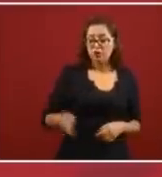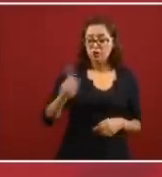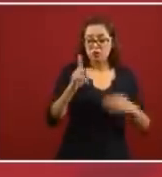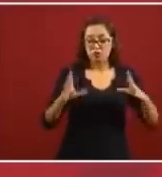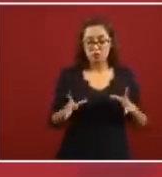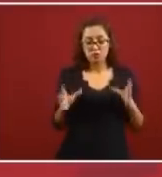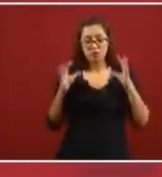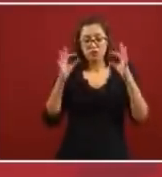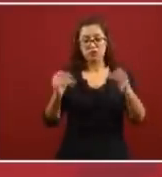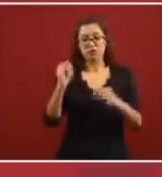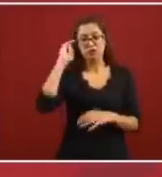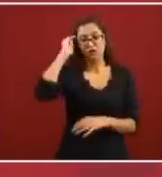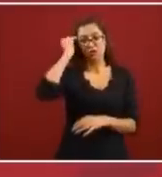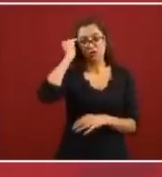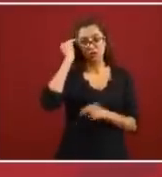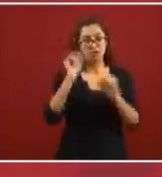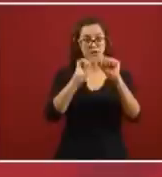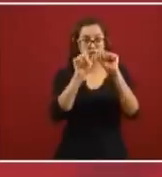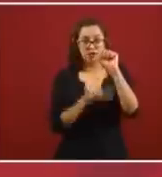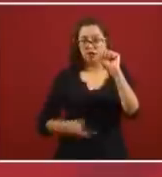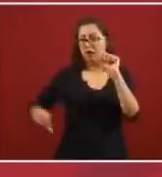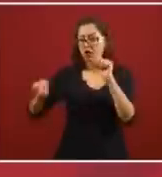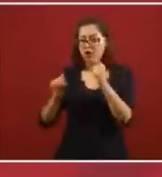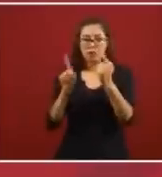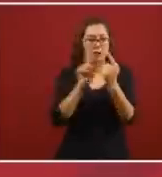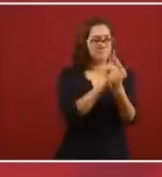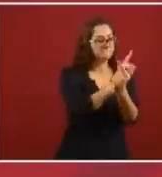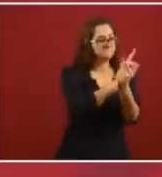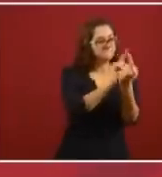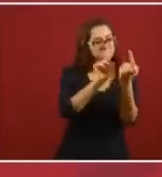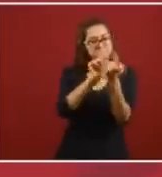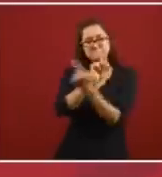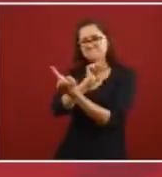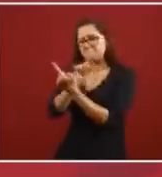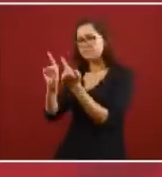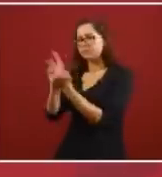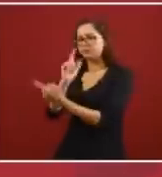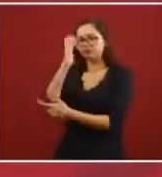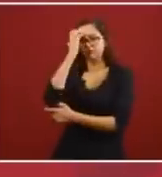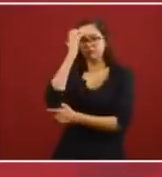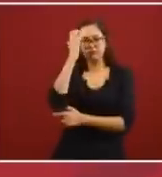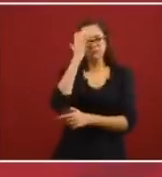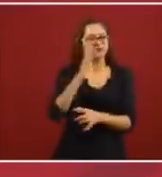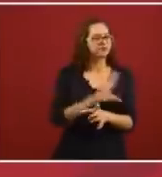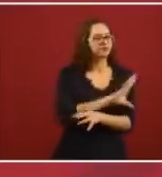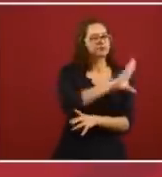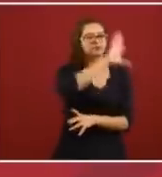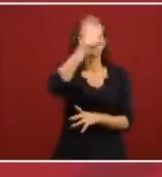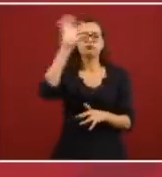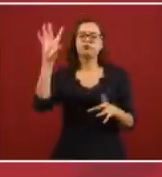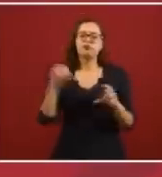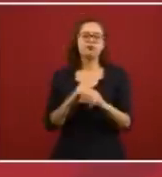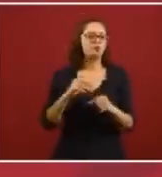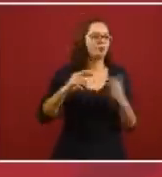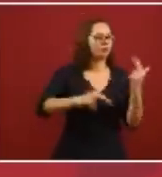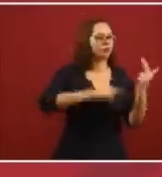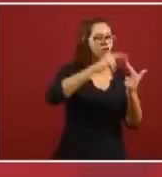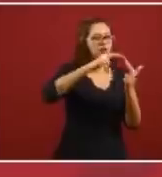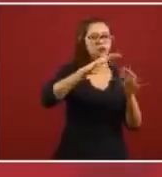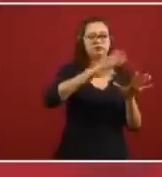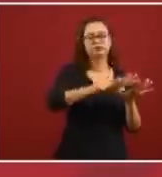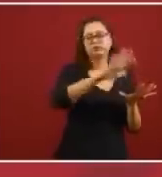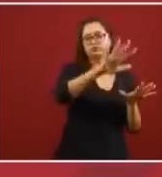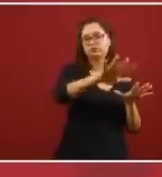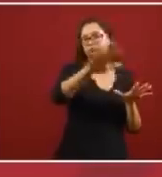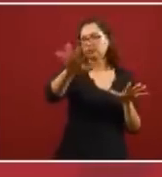aguanta. Y bueno, ahora sí, antes de comenzar, te invito a que no le temas al éxito. Suscríbete a este bonito canal activando la campanita.